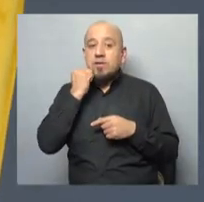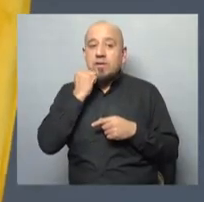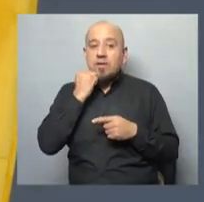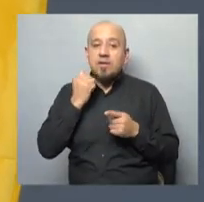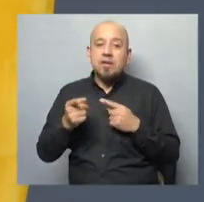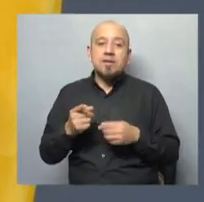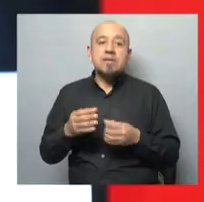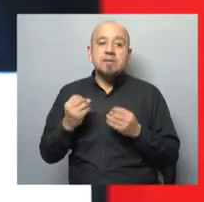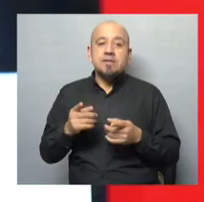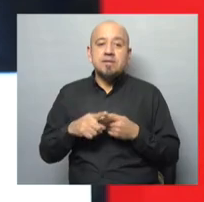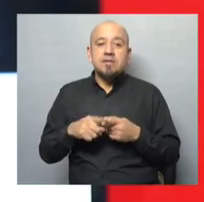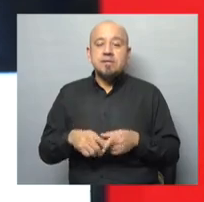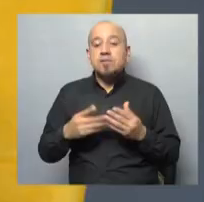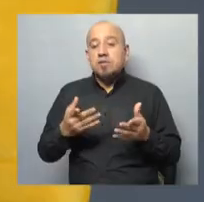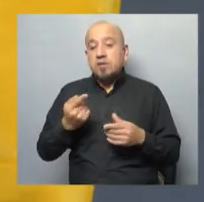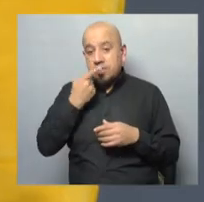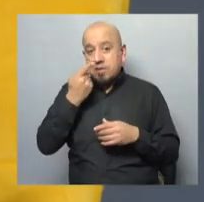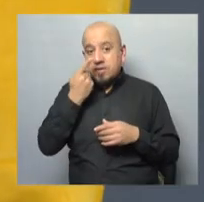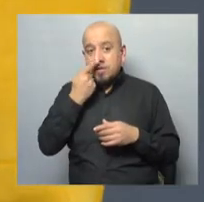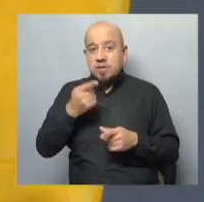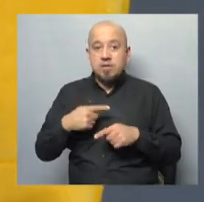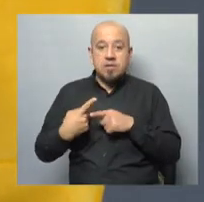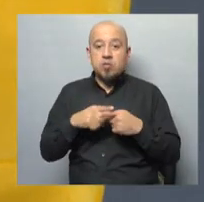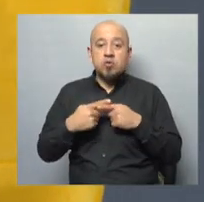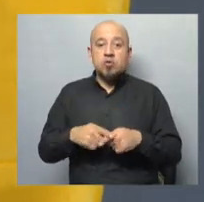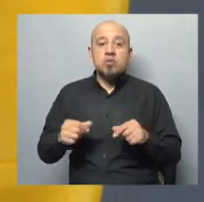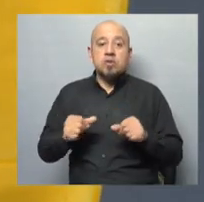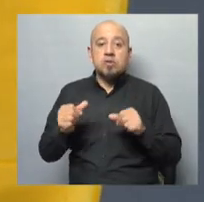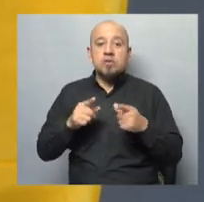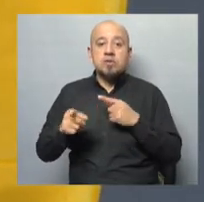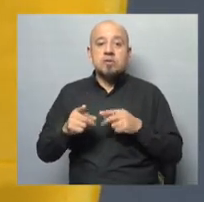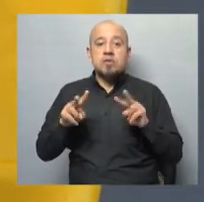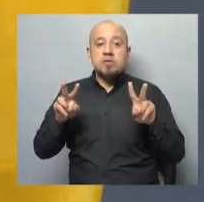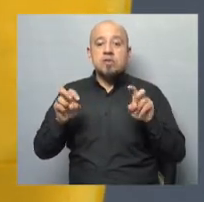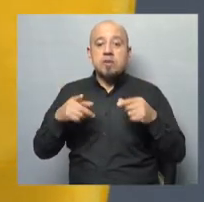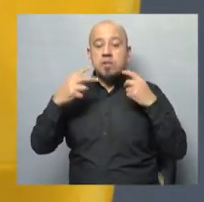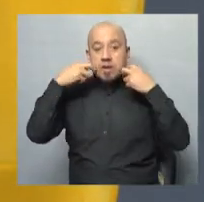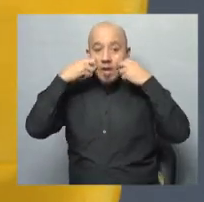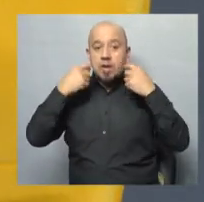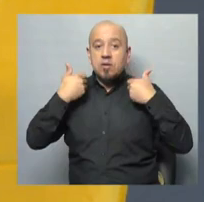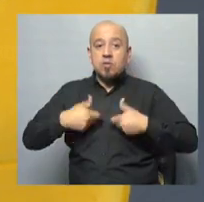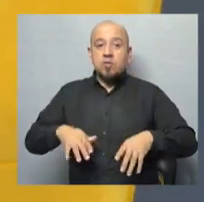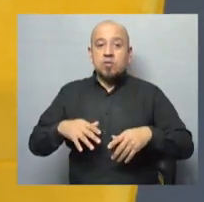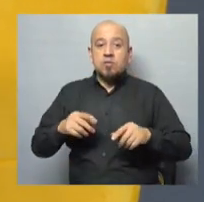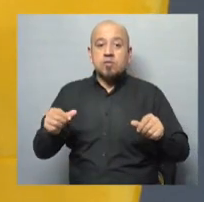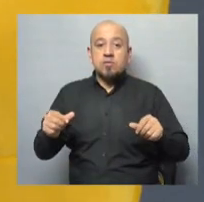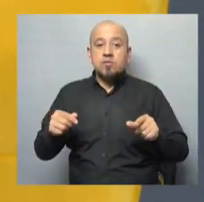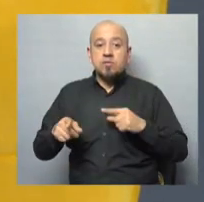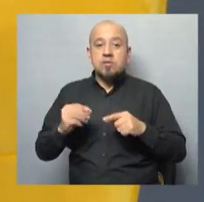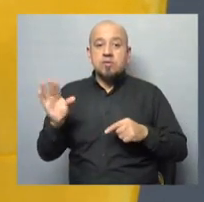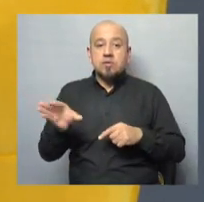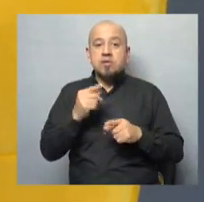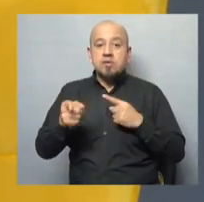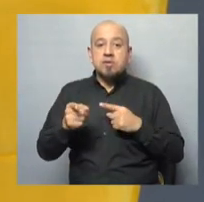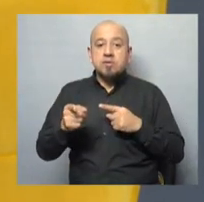esto es interesante por las discusiones que se dieron cuando hicimos la obra sobre el tema del desnudo que desaparecieron todas las